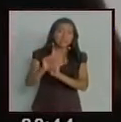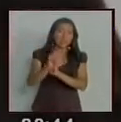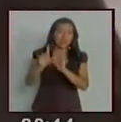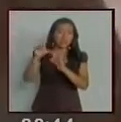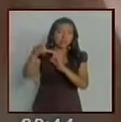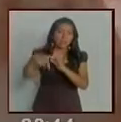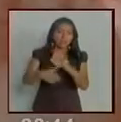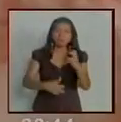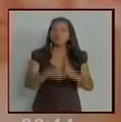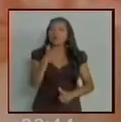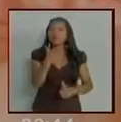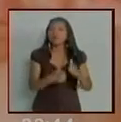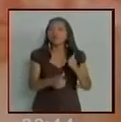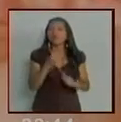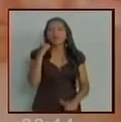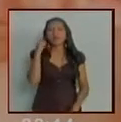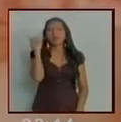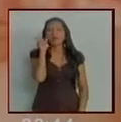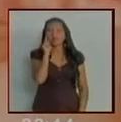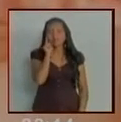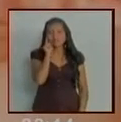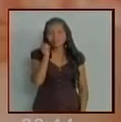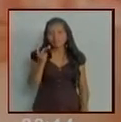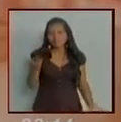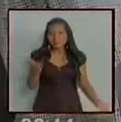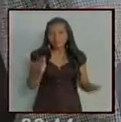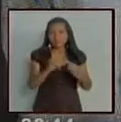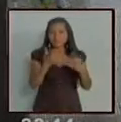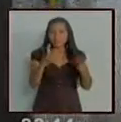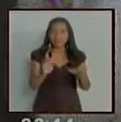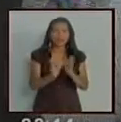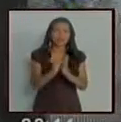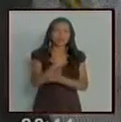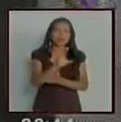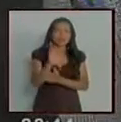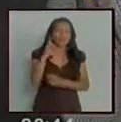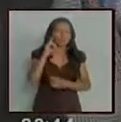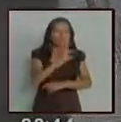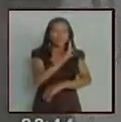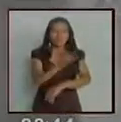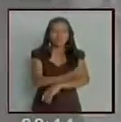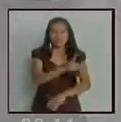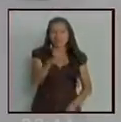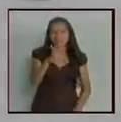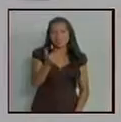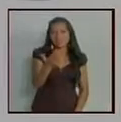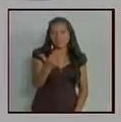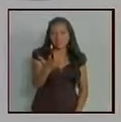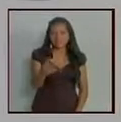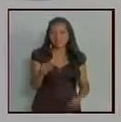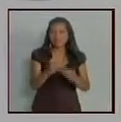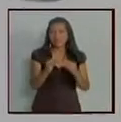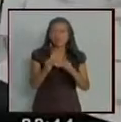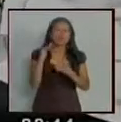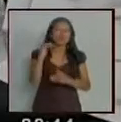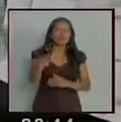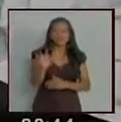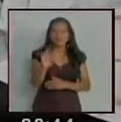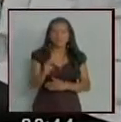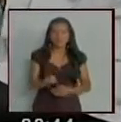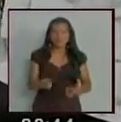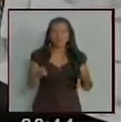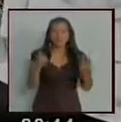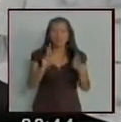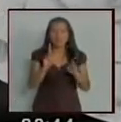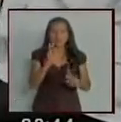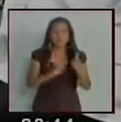trae problemas. Claro, lo que no dice la discoteca es que usted está expuesto a 115 decibeles en este momento, claro, ¿no? Mucho más de los 90. Claro, sí, y es sí. Por